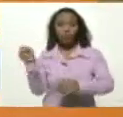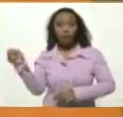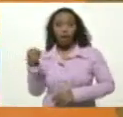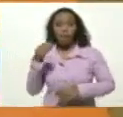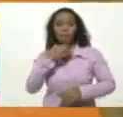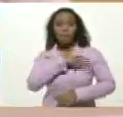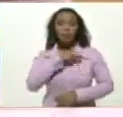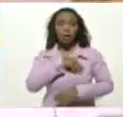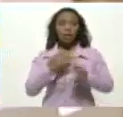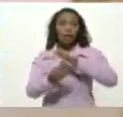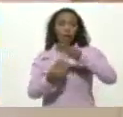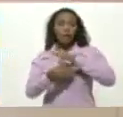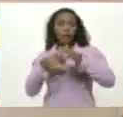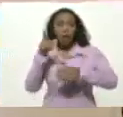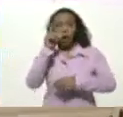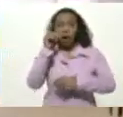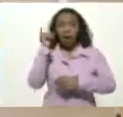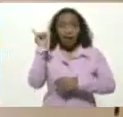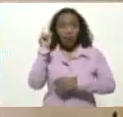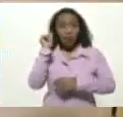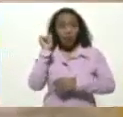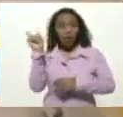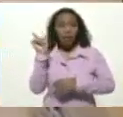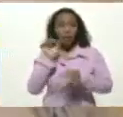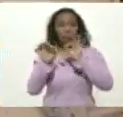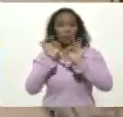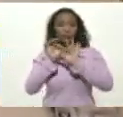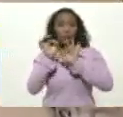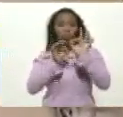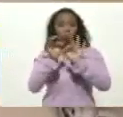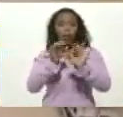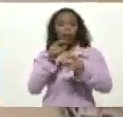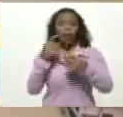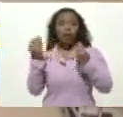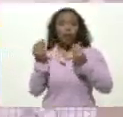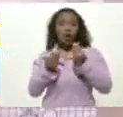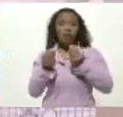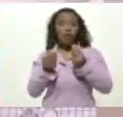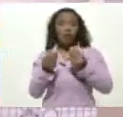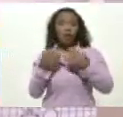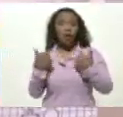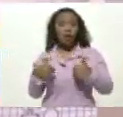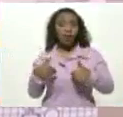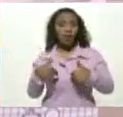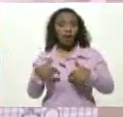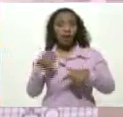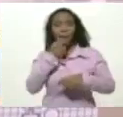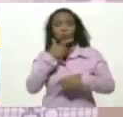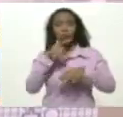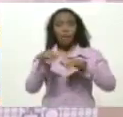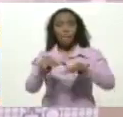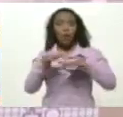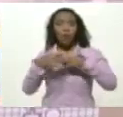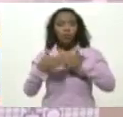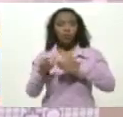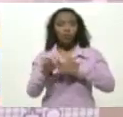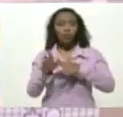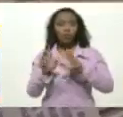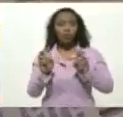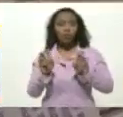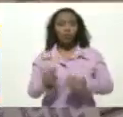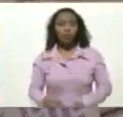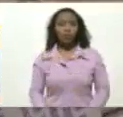base, Mayrito Díaz, para que sea ella precisamente la que dé a conocer de esta hermosa inauguración el evento hermoso.